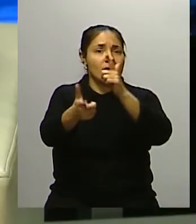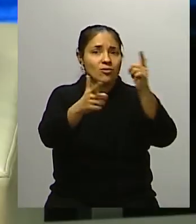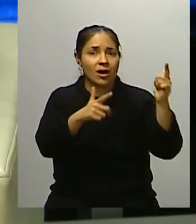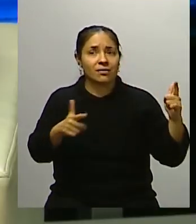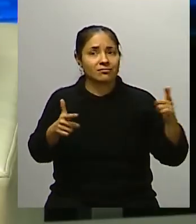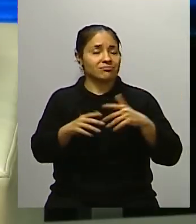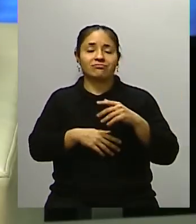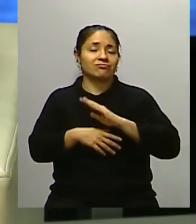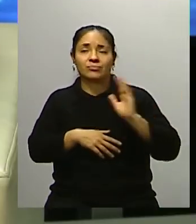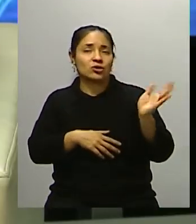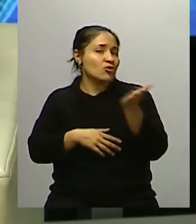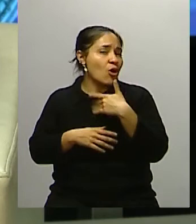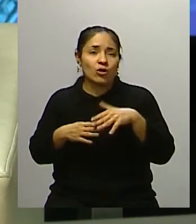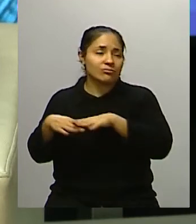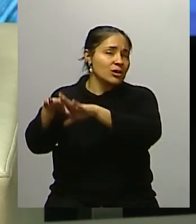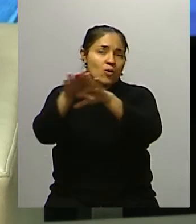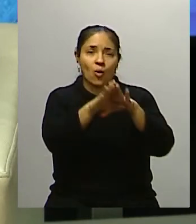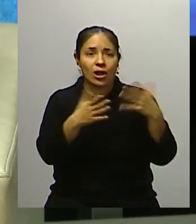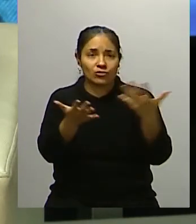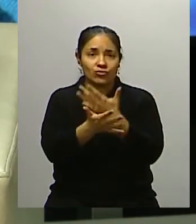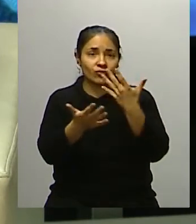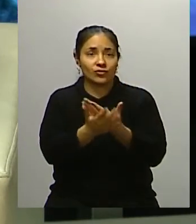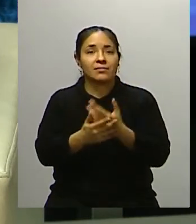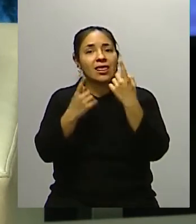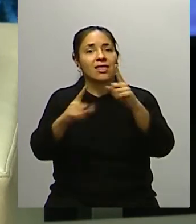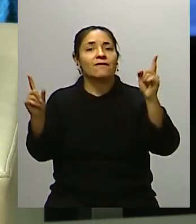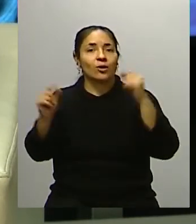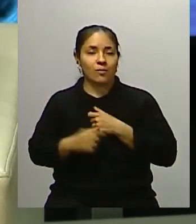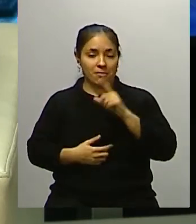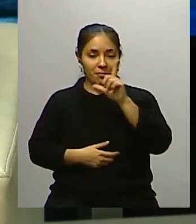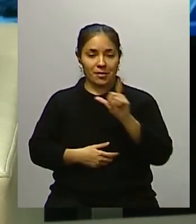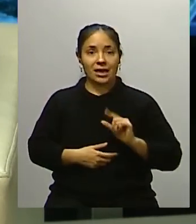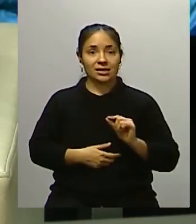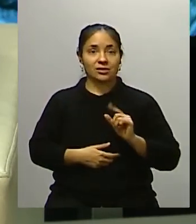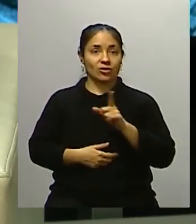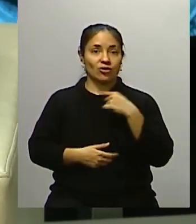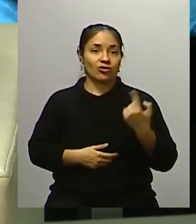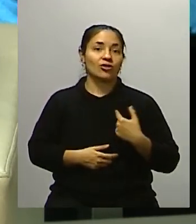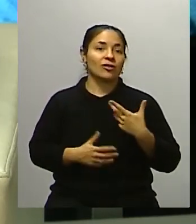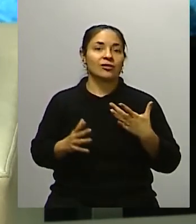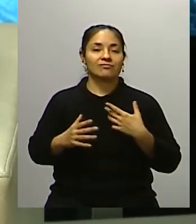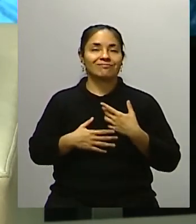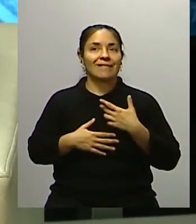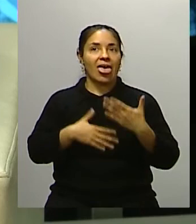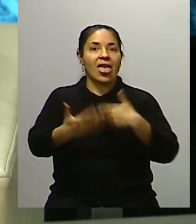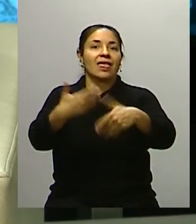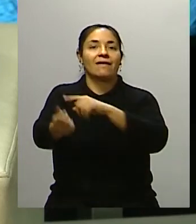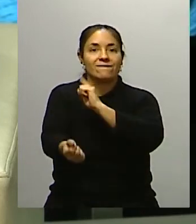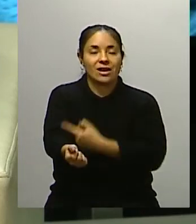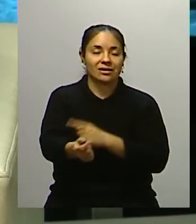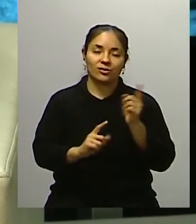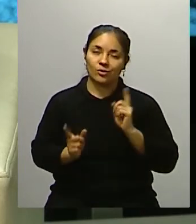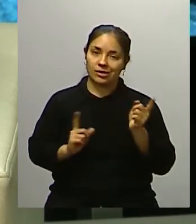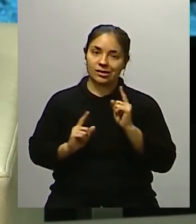todos lados. La diferencia es que nosotros estamos en un país subdesarrollado, con una economía en depresión